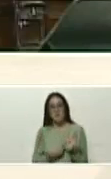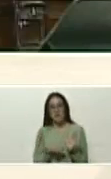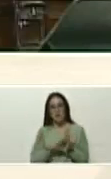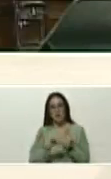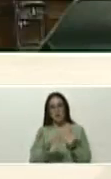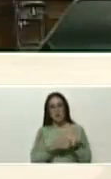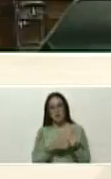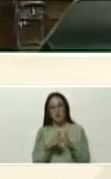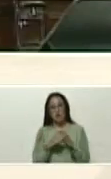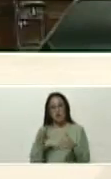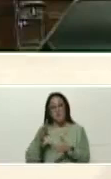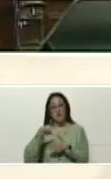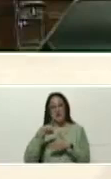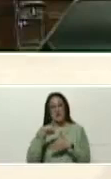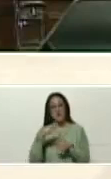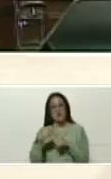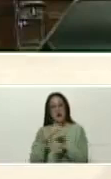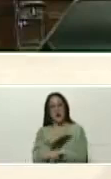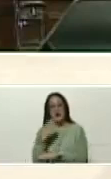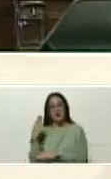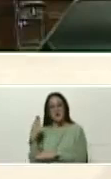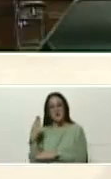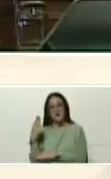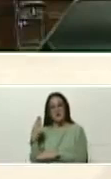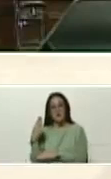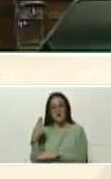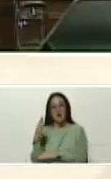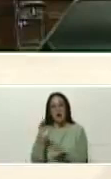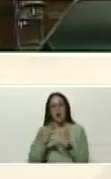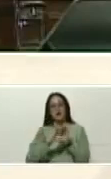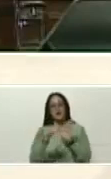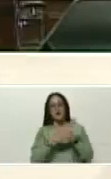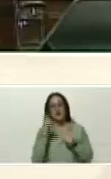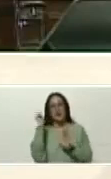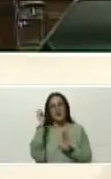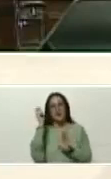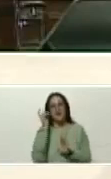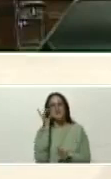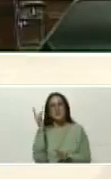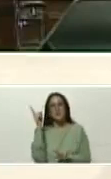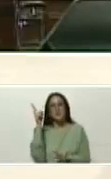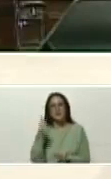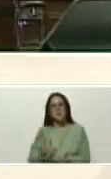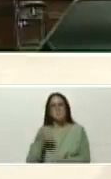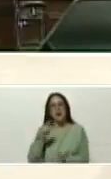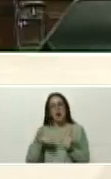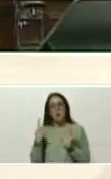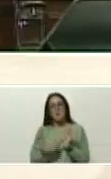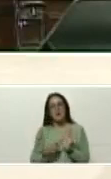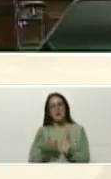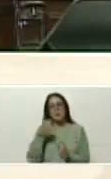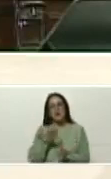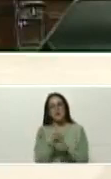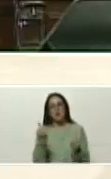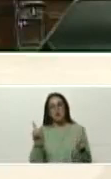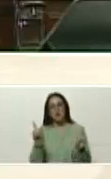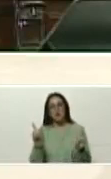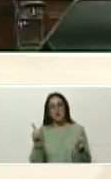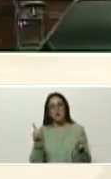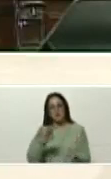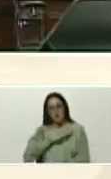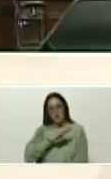de toda América Latina y el Caribe, la constitución bolivariana de Venezuela. Es la más completa, la más democrática, la más garantista. Aquí la tenemos,